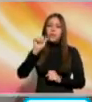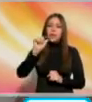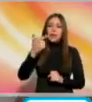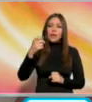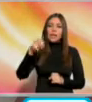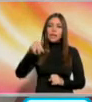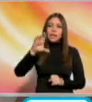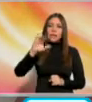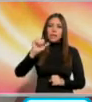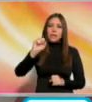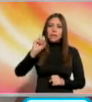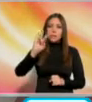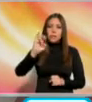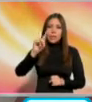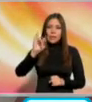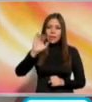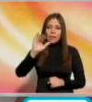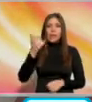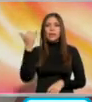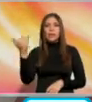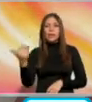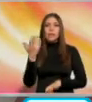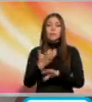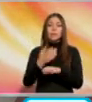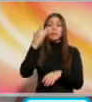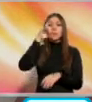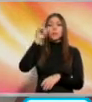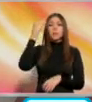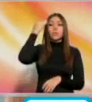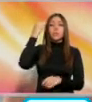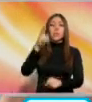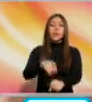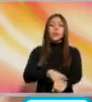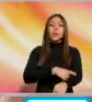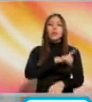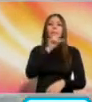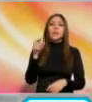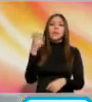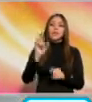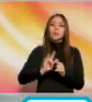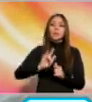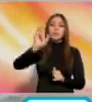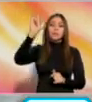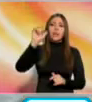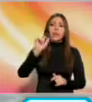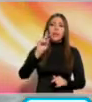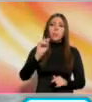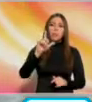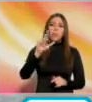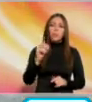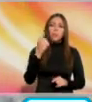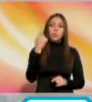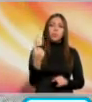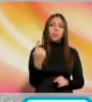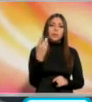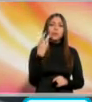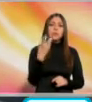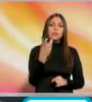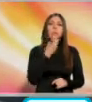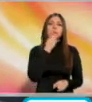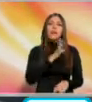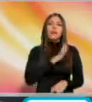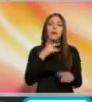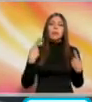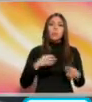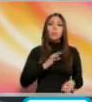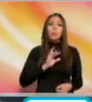Pero lo interesante es que pasó un proceso muy largo y el Apolo 1 nos enseñó que la gente podía correr un riesgo en esta carrera espacial,